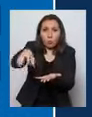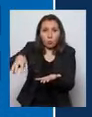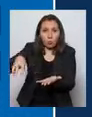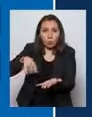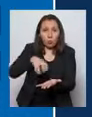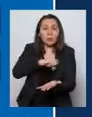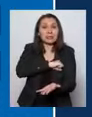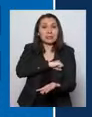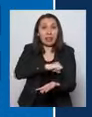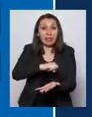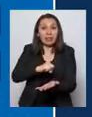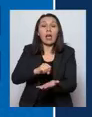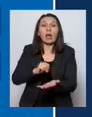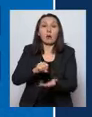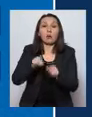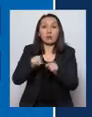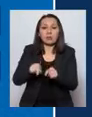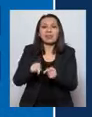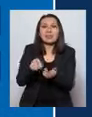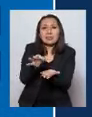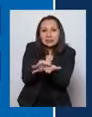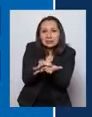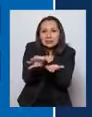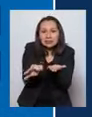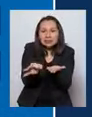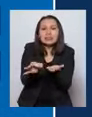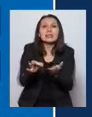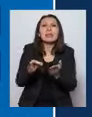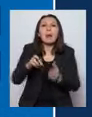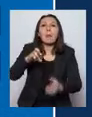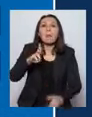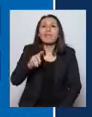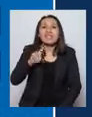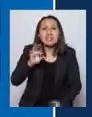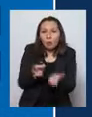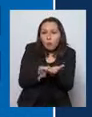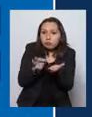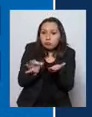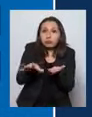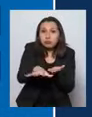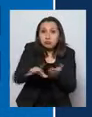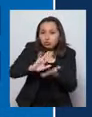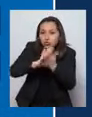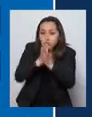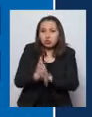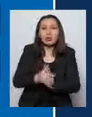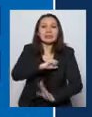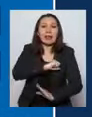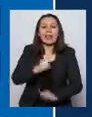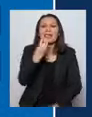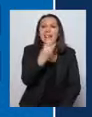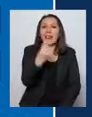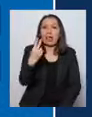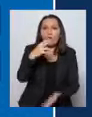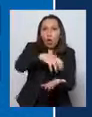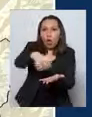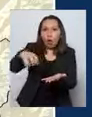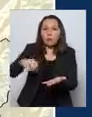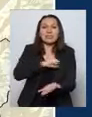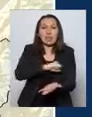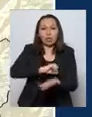que forman parte de la provincia del gran santiago propiamente tal que son 32 comunas